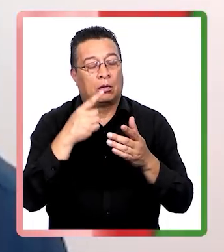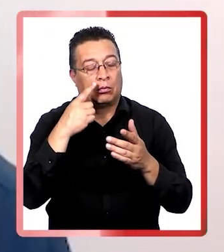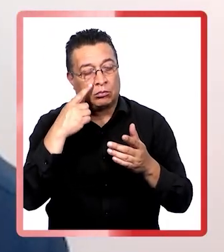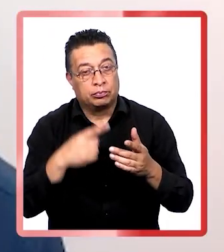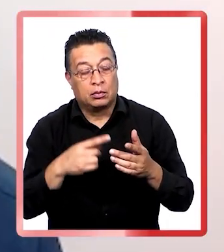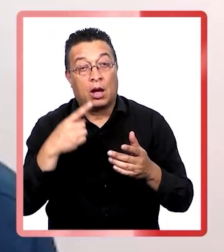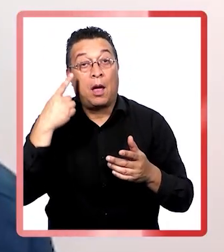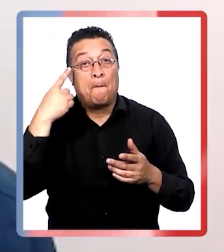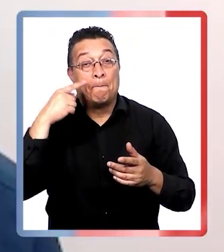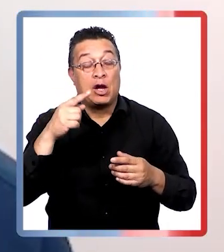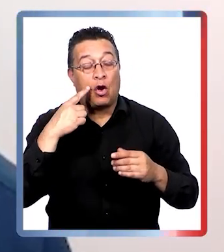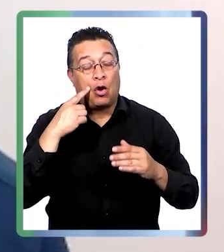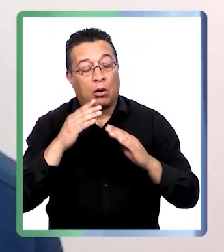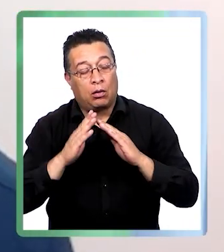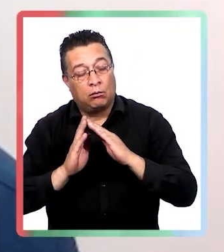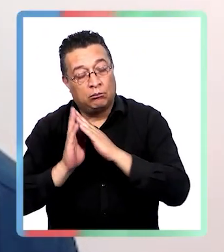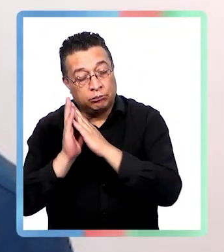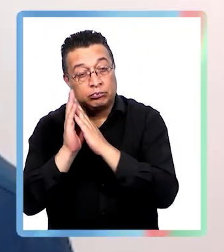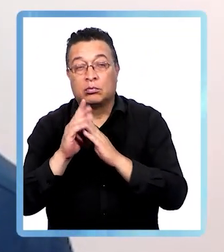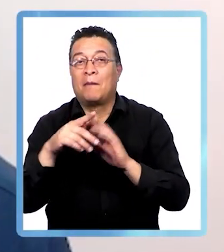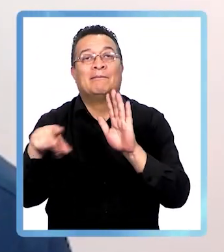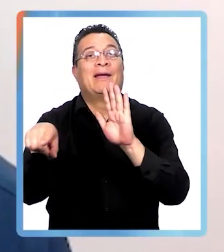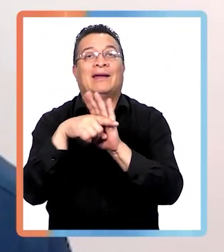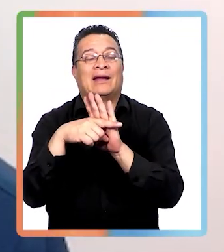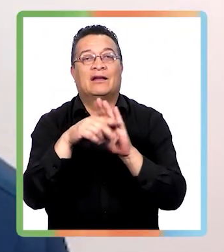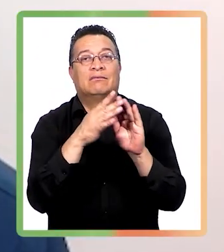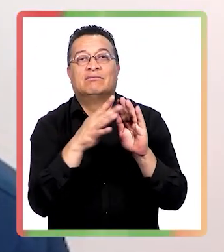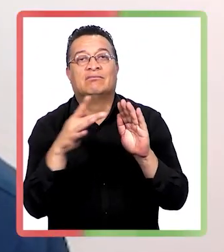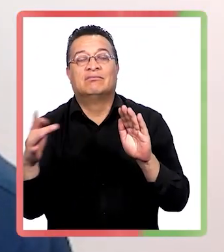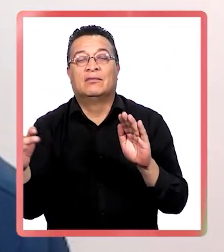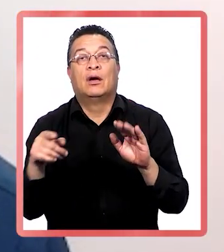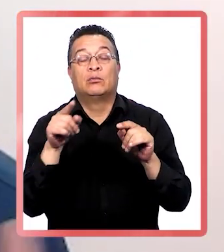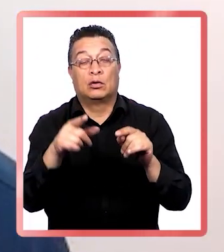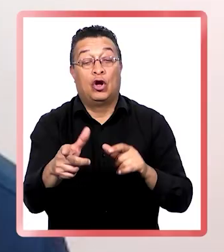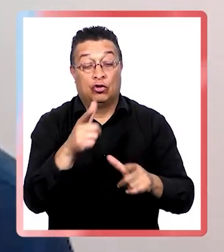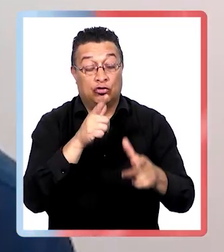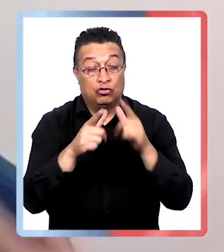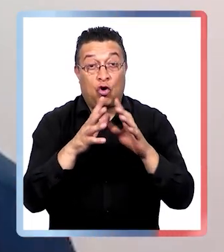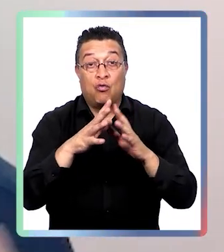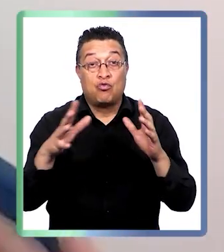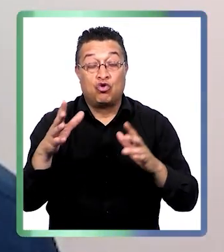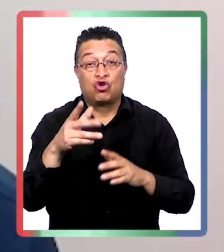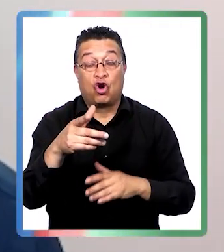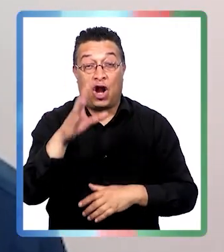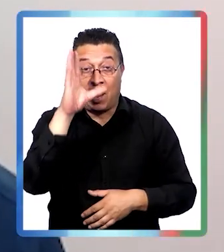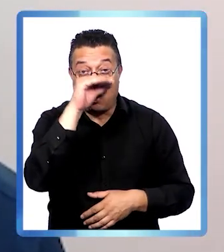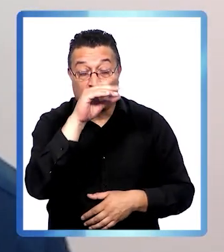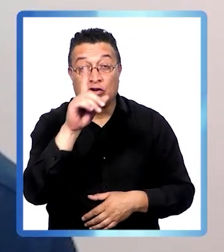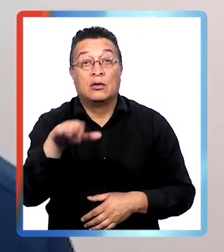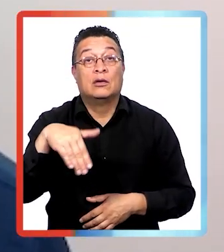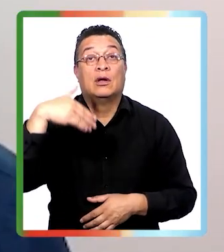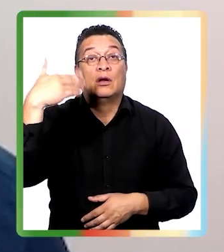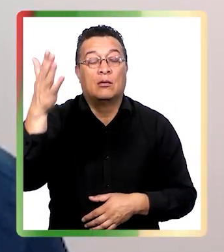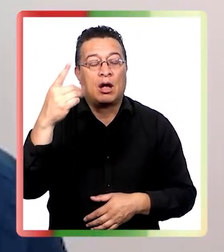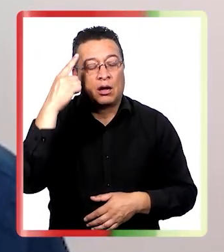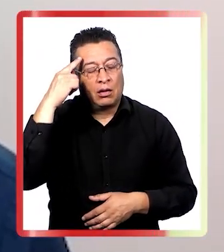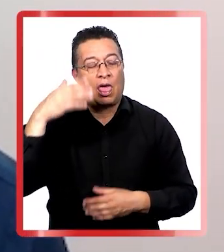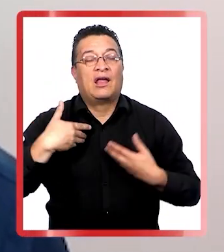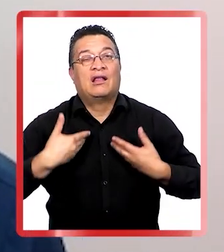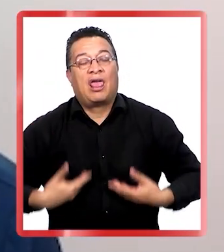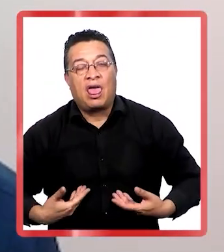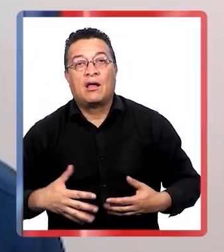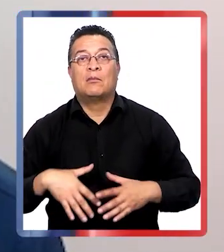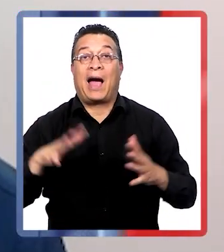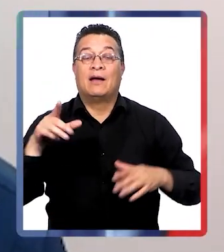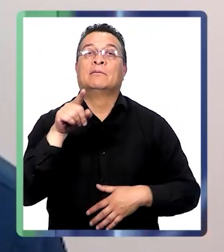cuentas hace que el sueño, en términos simples, sea poco eficiente. Por eso la persona que bebe mucho alcohol en la noche, al otro día siente que